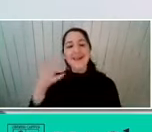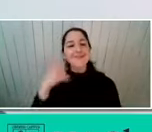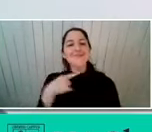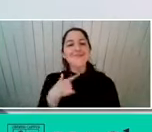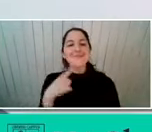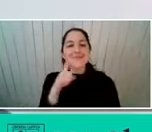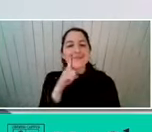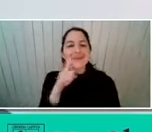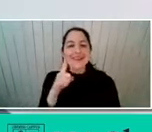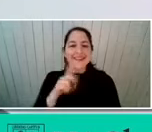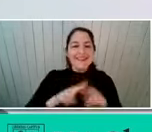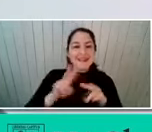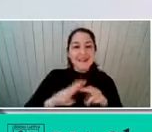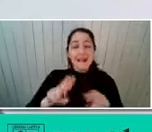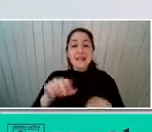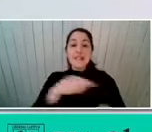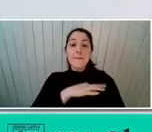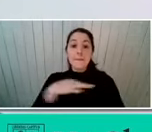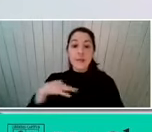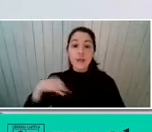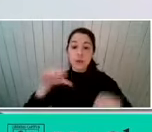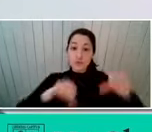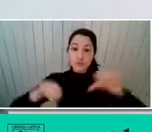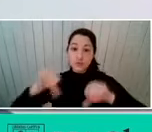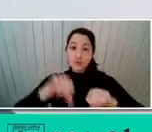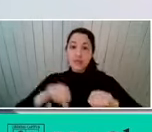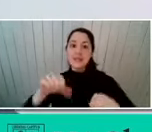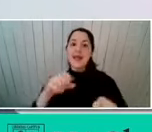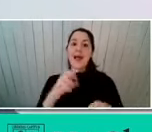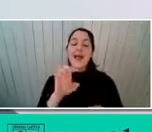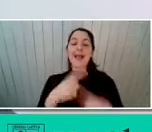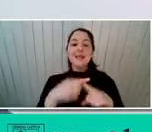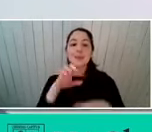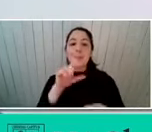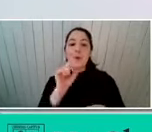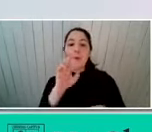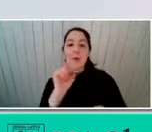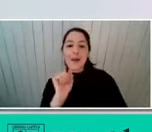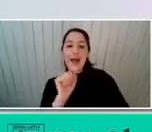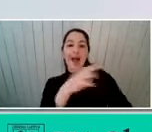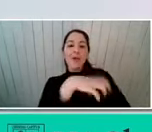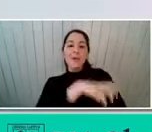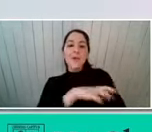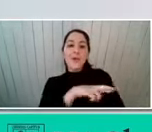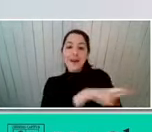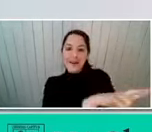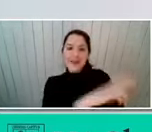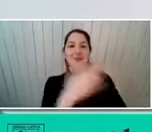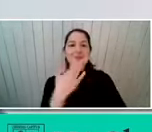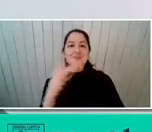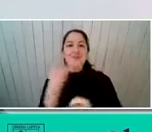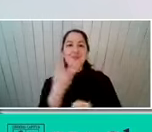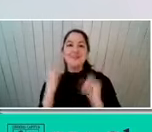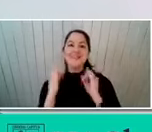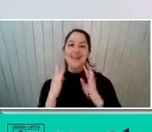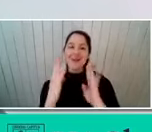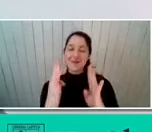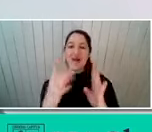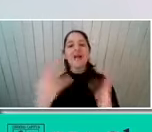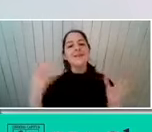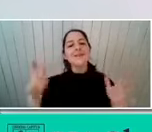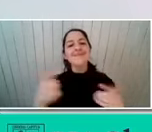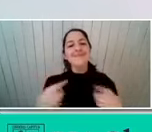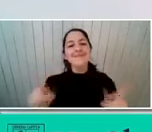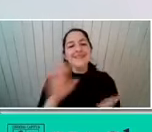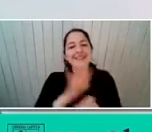y ejecutado por la Universidad Austral de Chile, en esta oportunidad celebrando los 25 años del programa Explora, llevando